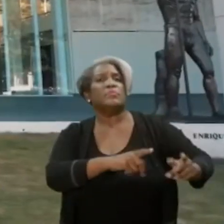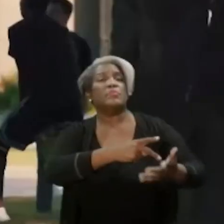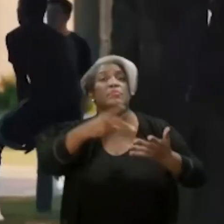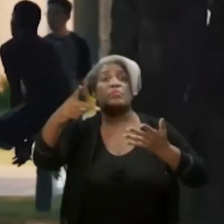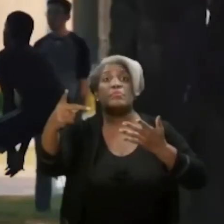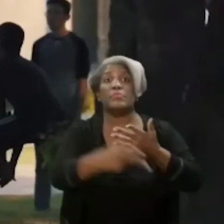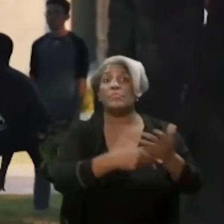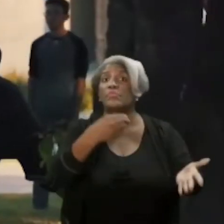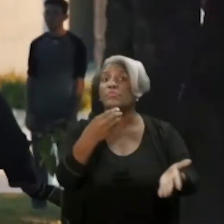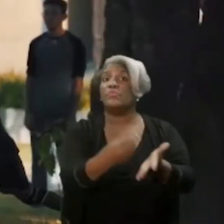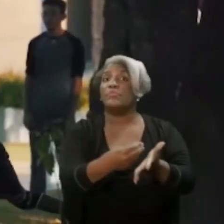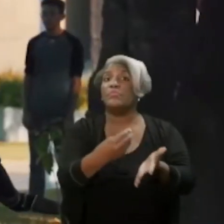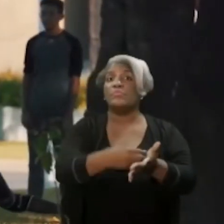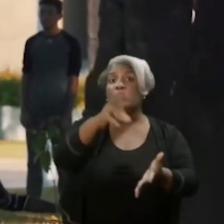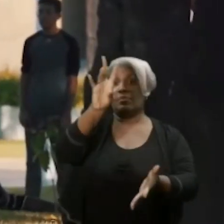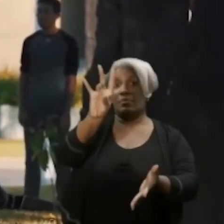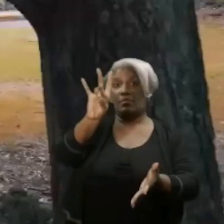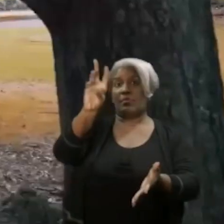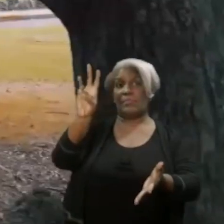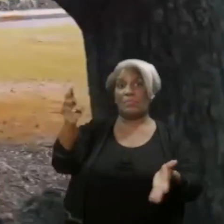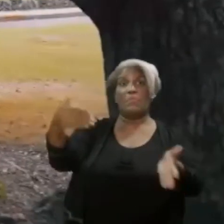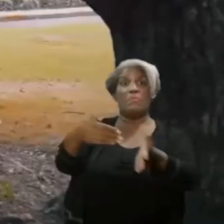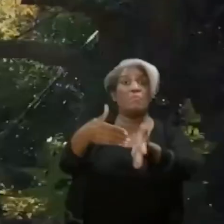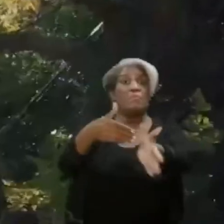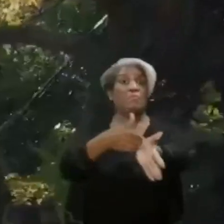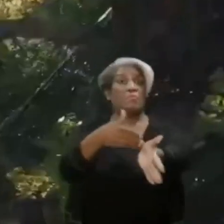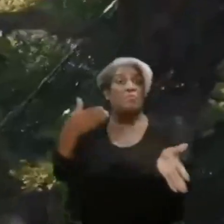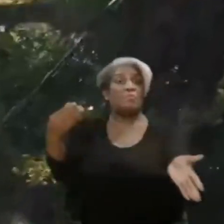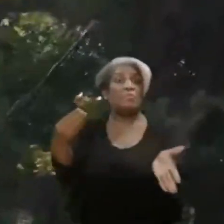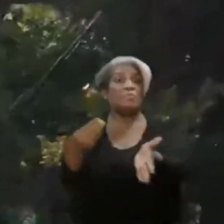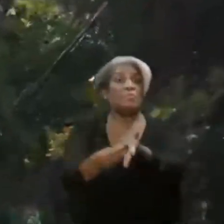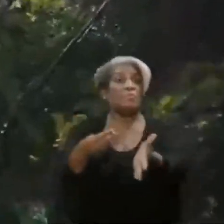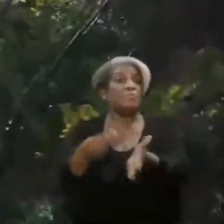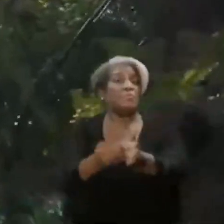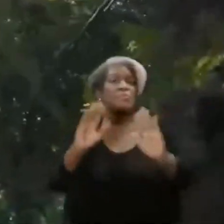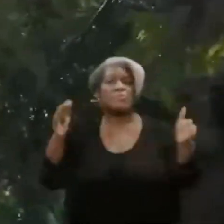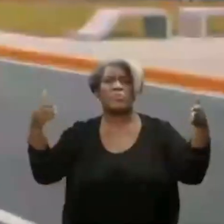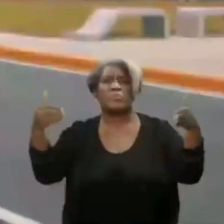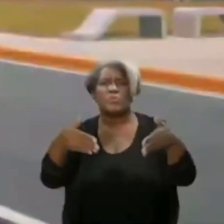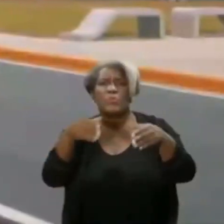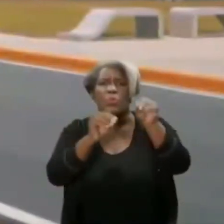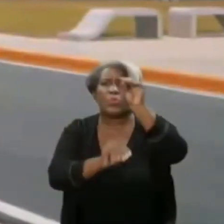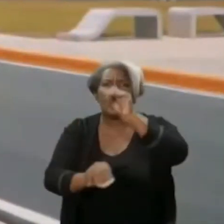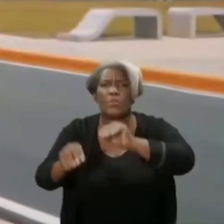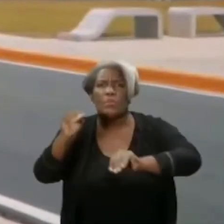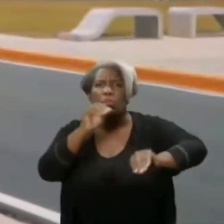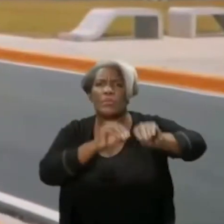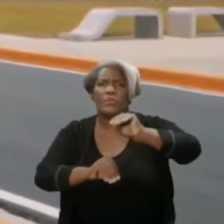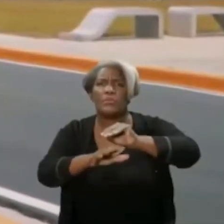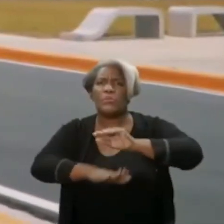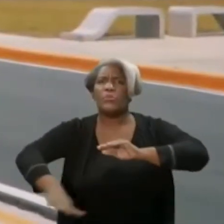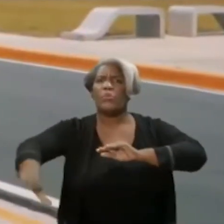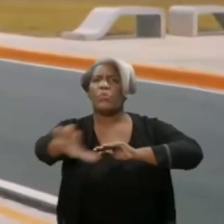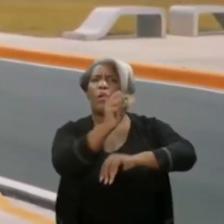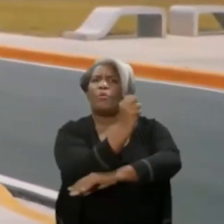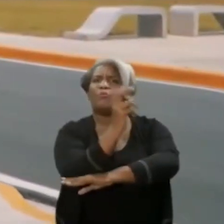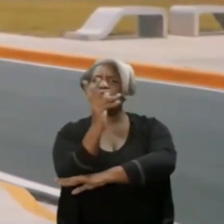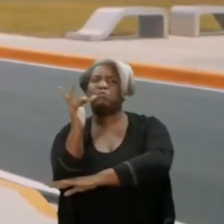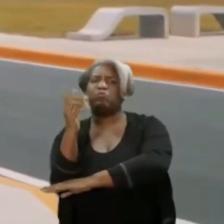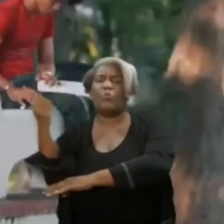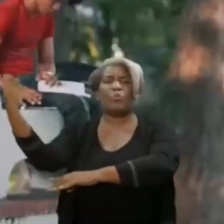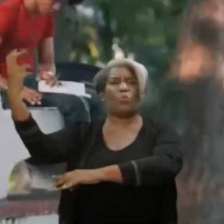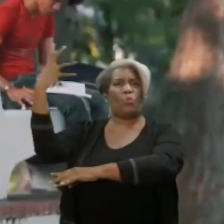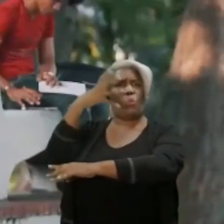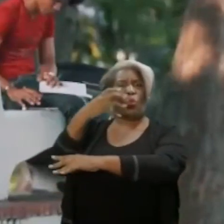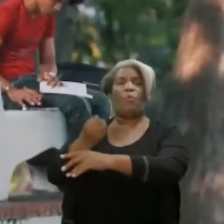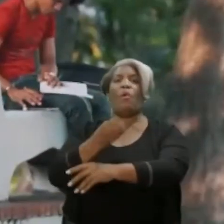inversión superior a los 76 millones de pesos, enfocados en la rehabilitación y acondicionamiento de sus áreas verdes, iluminación,